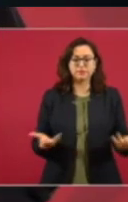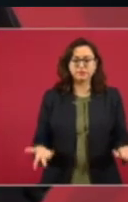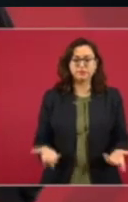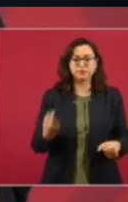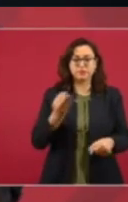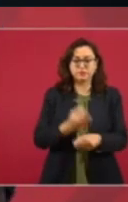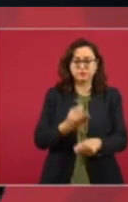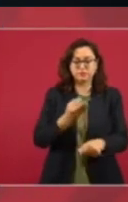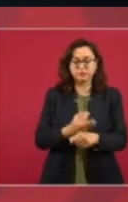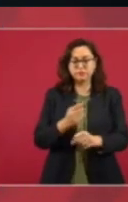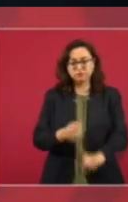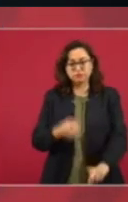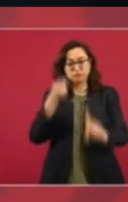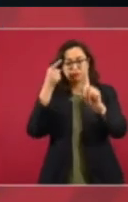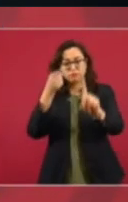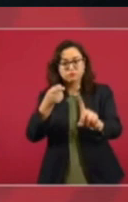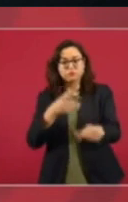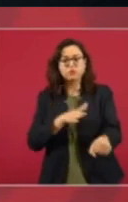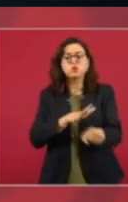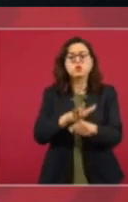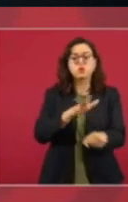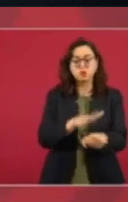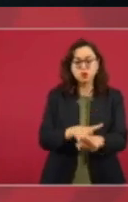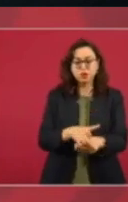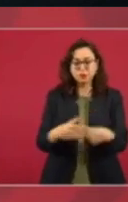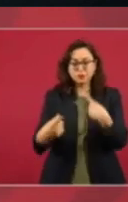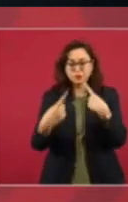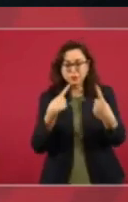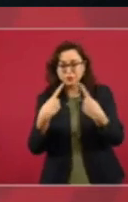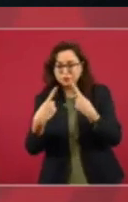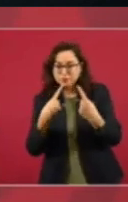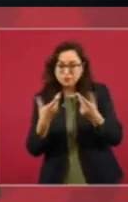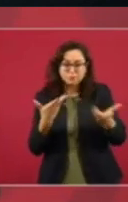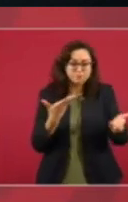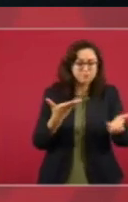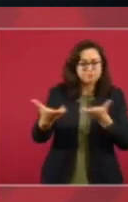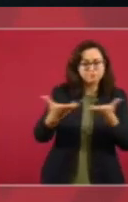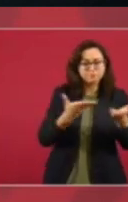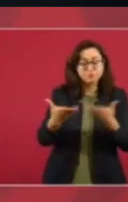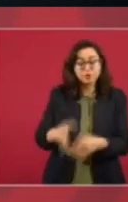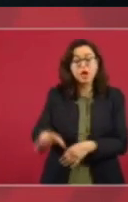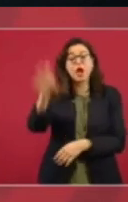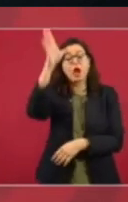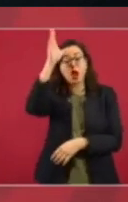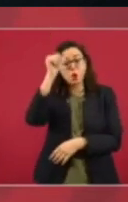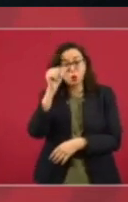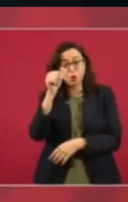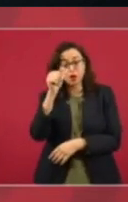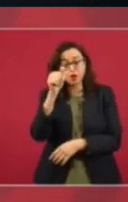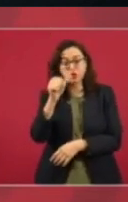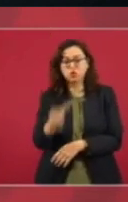conciliación en busca de un acuerdo sobre dos temas